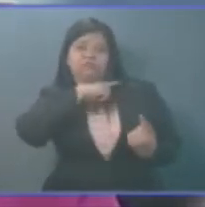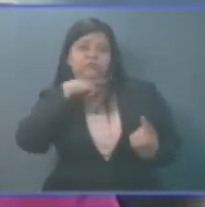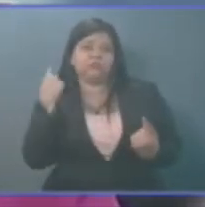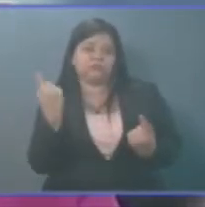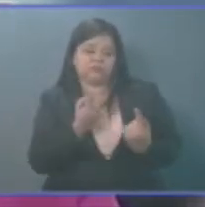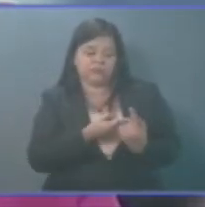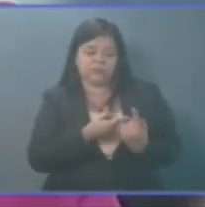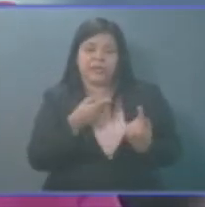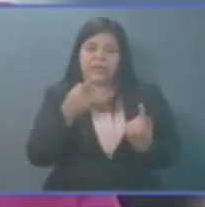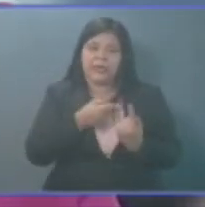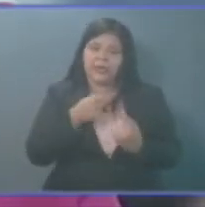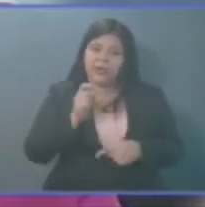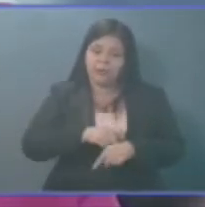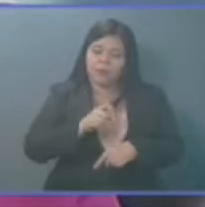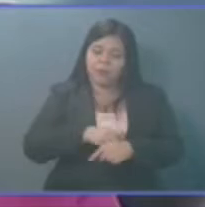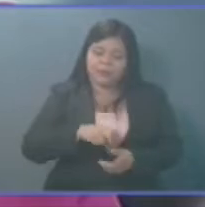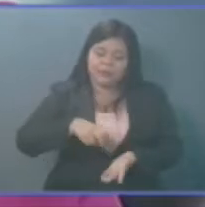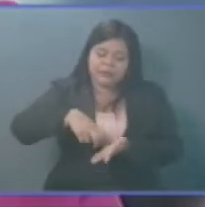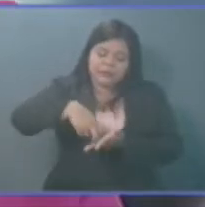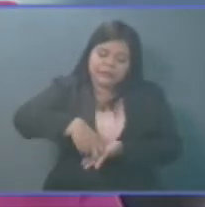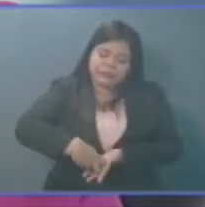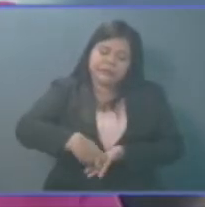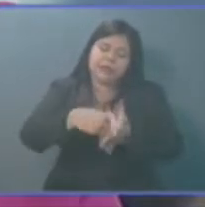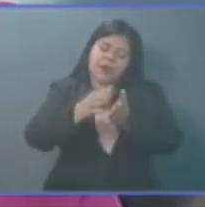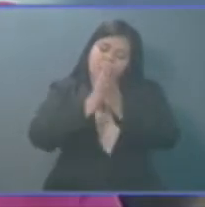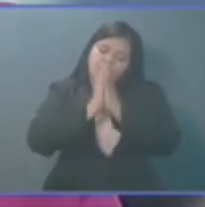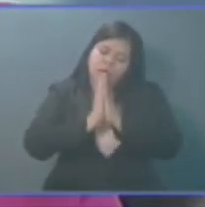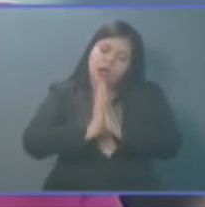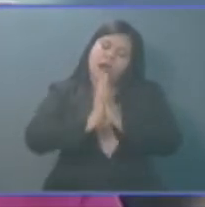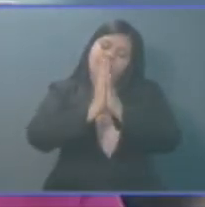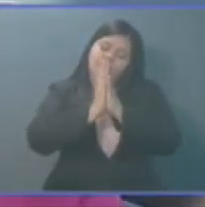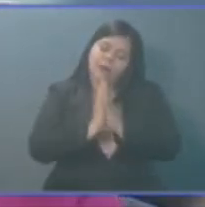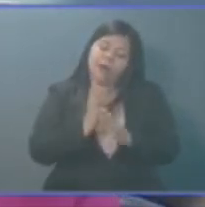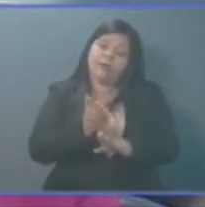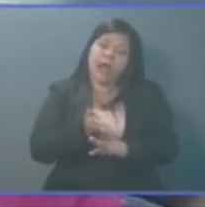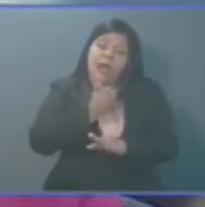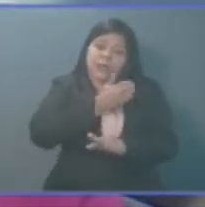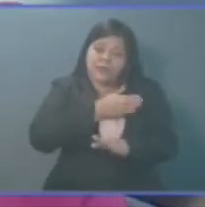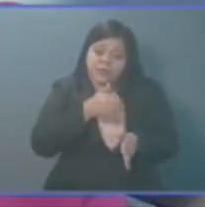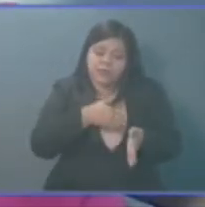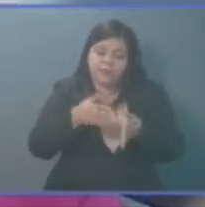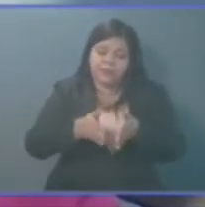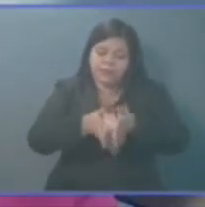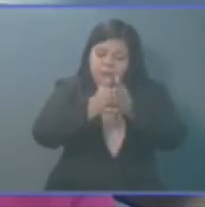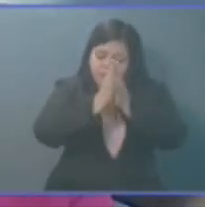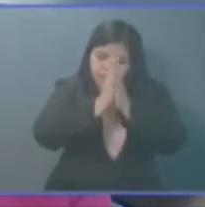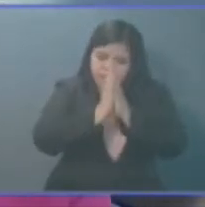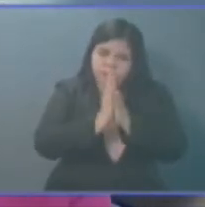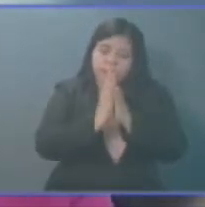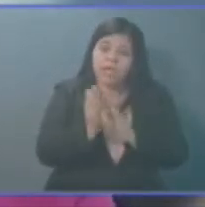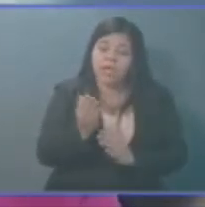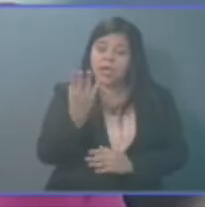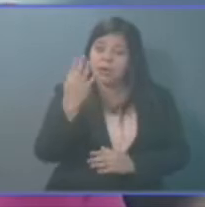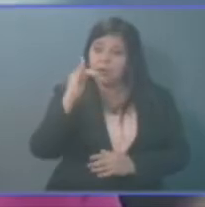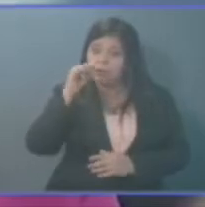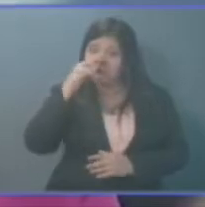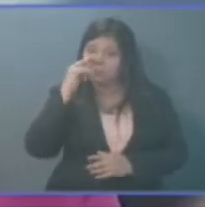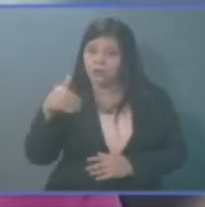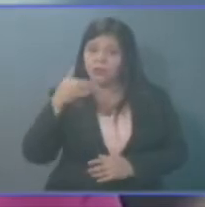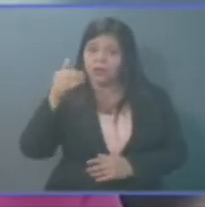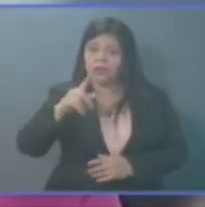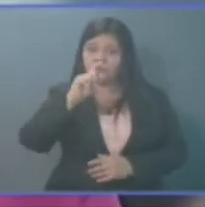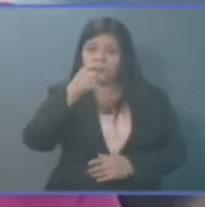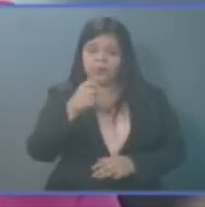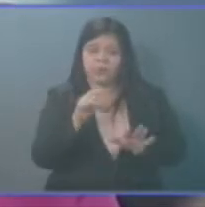mientras oraba antes de oficiar la misa el 14 de junio de